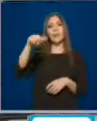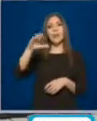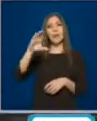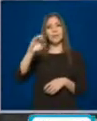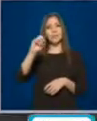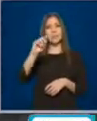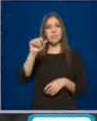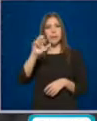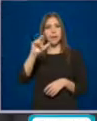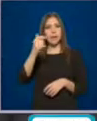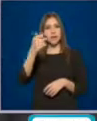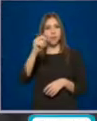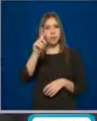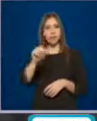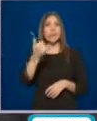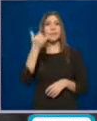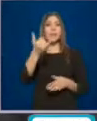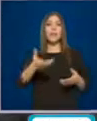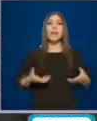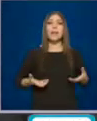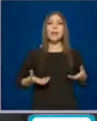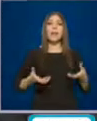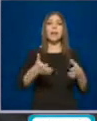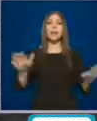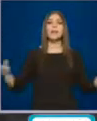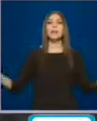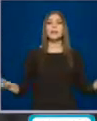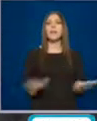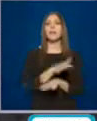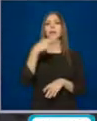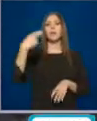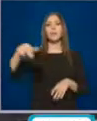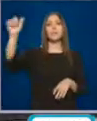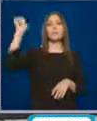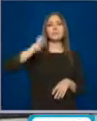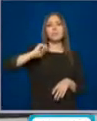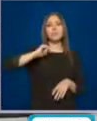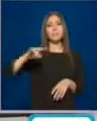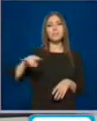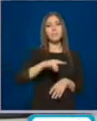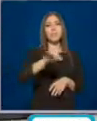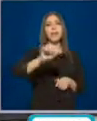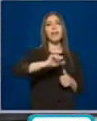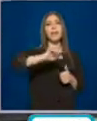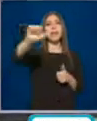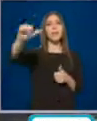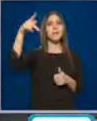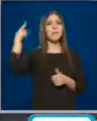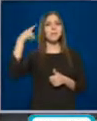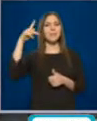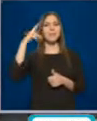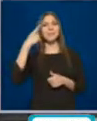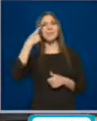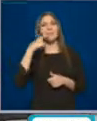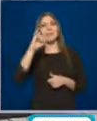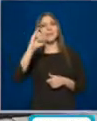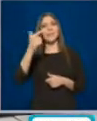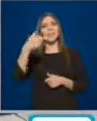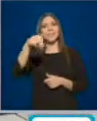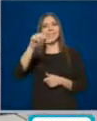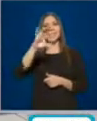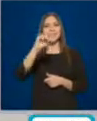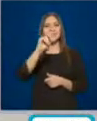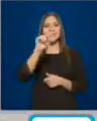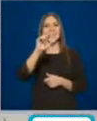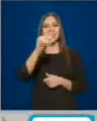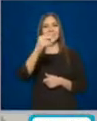Zaragoza. Y a la calzada se le cambió el nombre de la antigua carretera a Puebla por la calzada Ignacio Zaragoza,